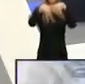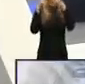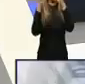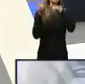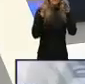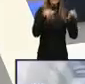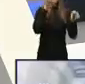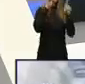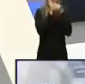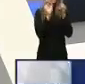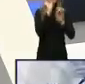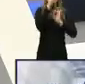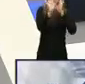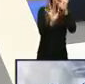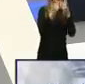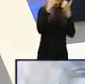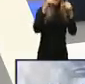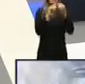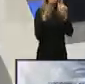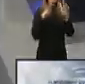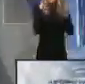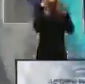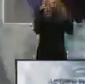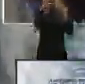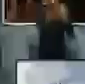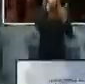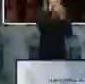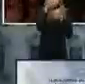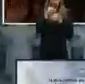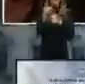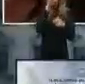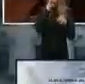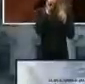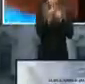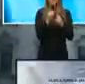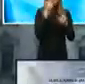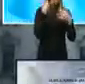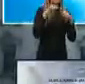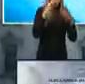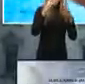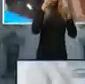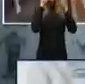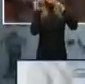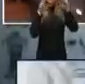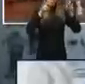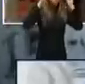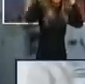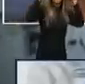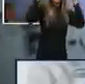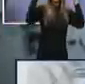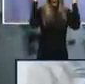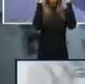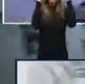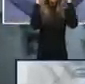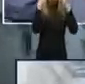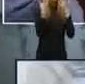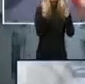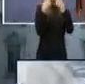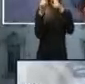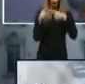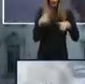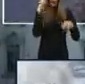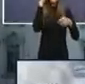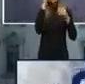algunos puntos del interior del país también se ha escuchado la celebración por diferentes motivos en los 5